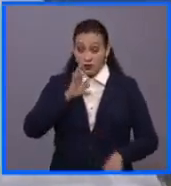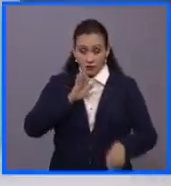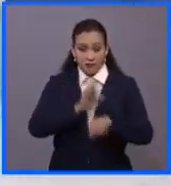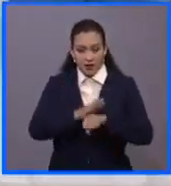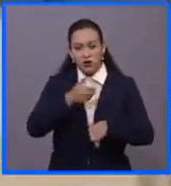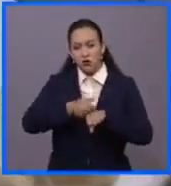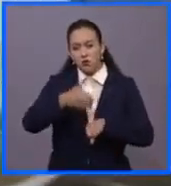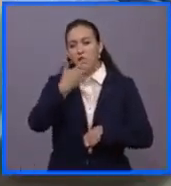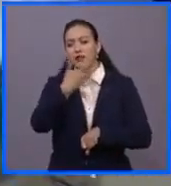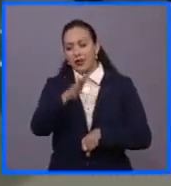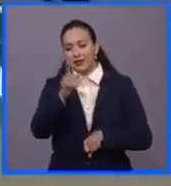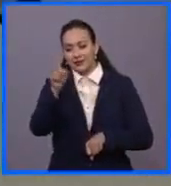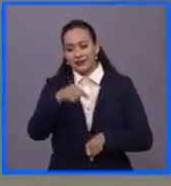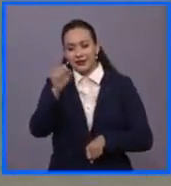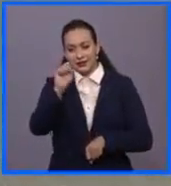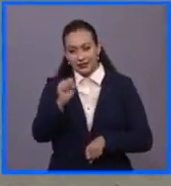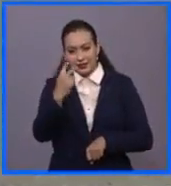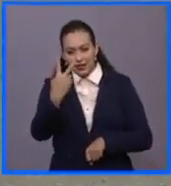revisión